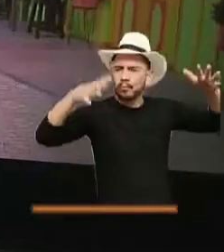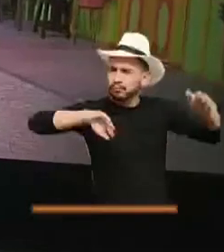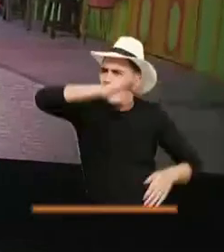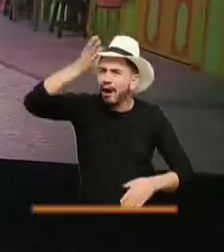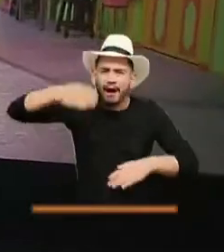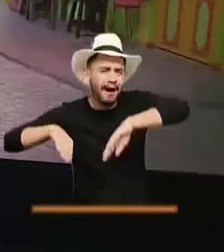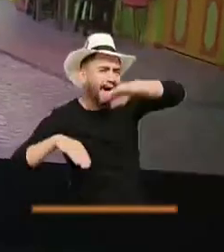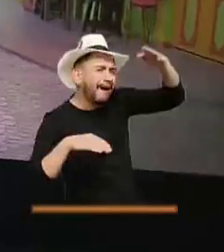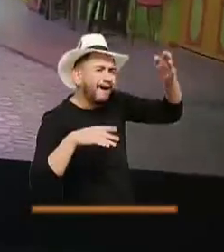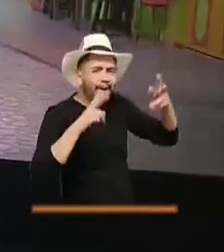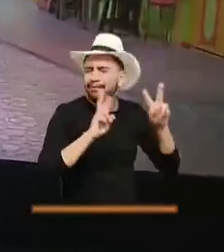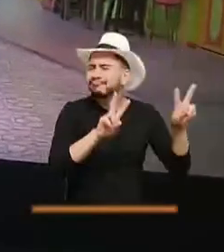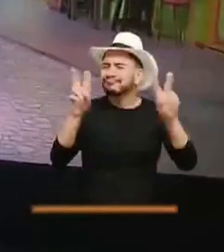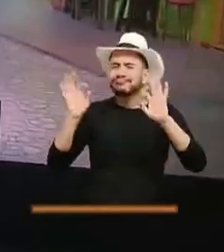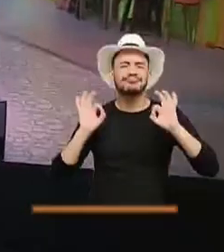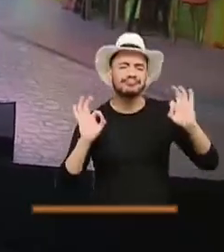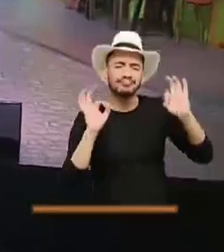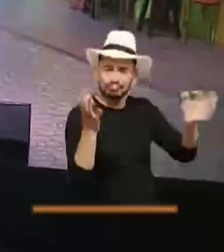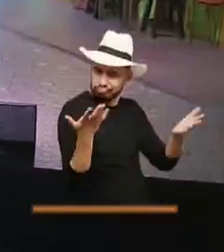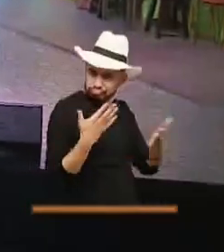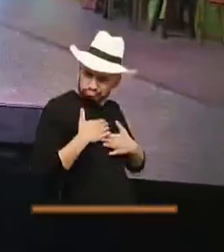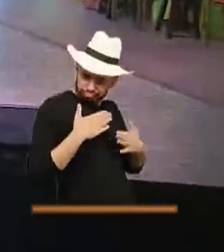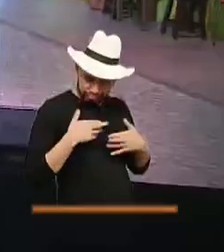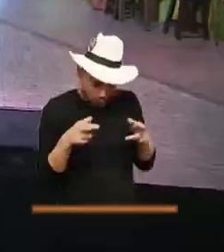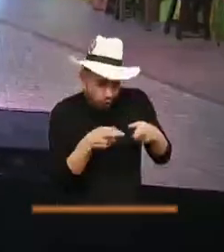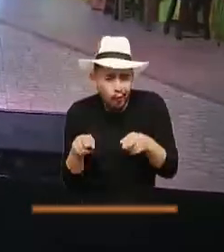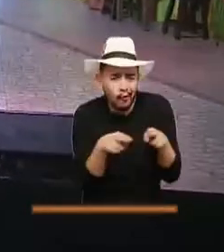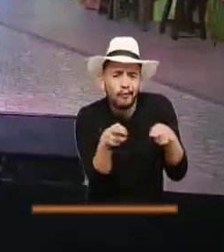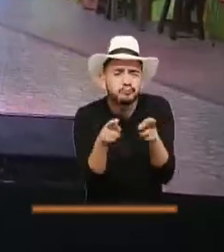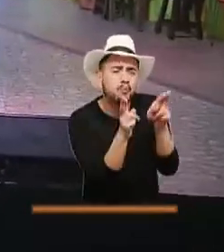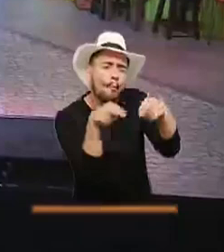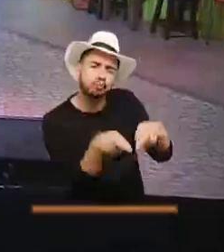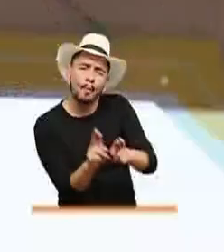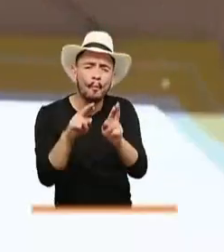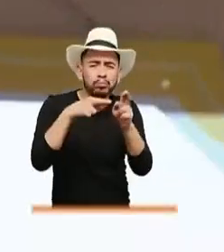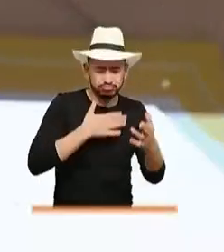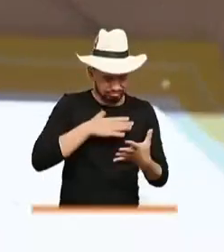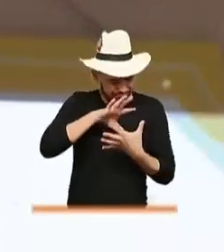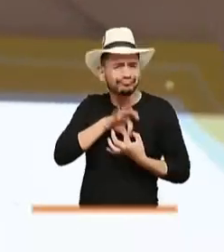el río defiendo yo, deje de ser insolente.